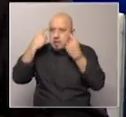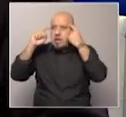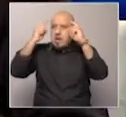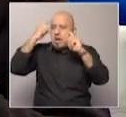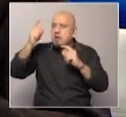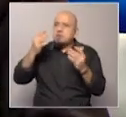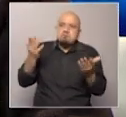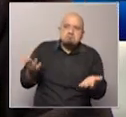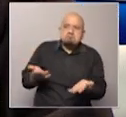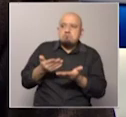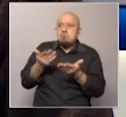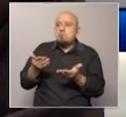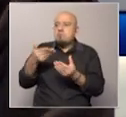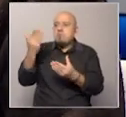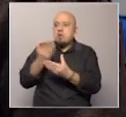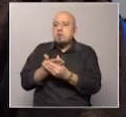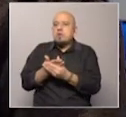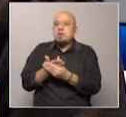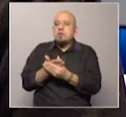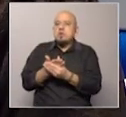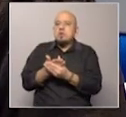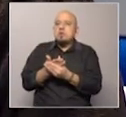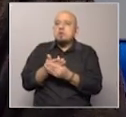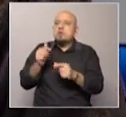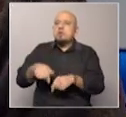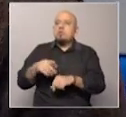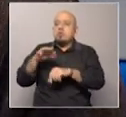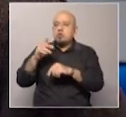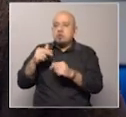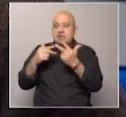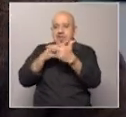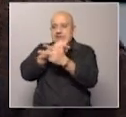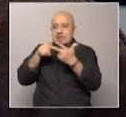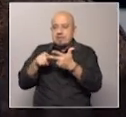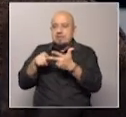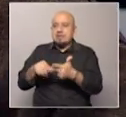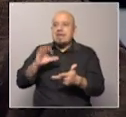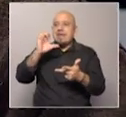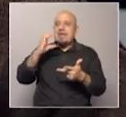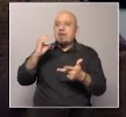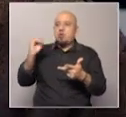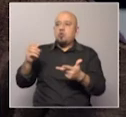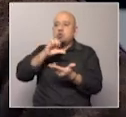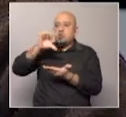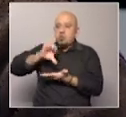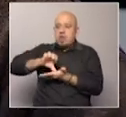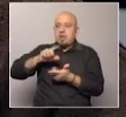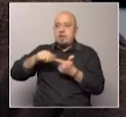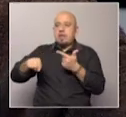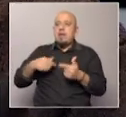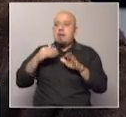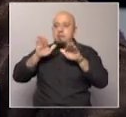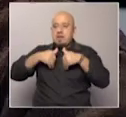reflexiones sobre o sea guiados por estos tres temas en los tres temas son eco ciudad patrimonio y